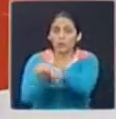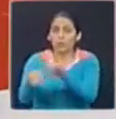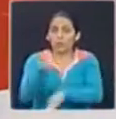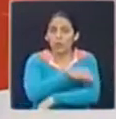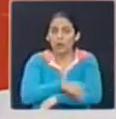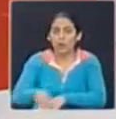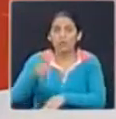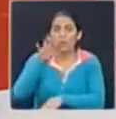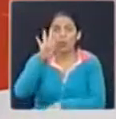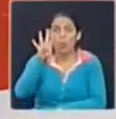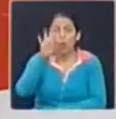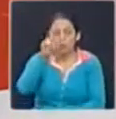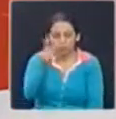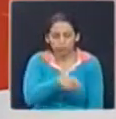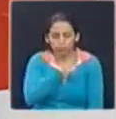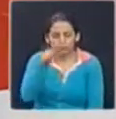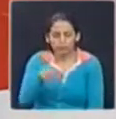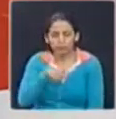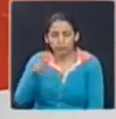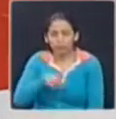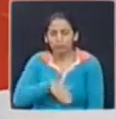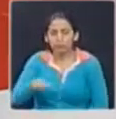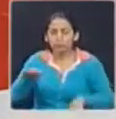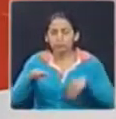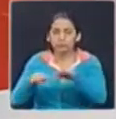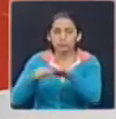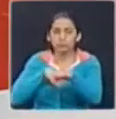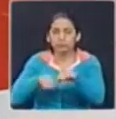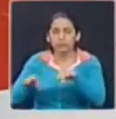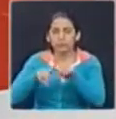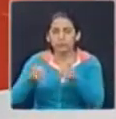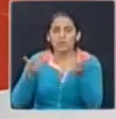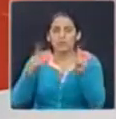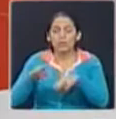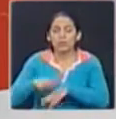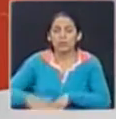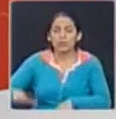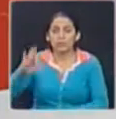para manejar el riesgo de deslaves que existiría en el sector del Tahual.